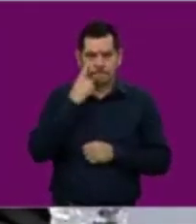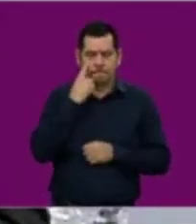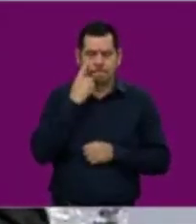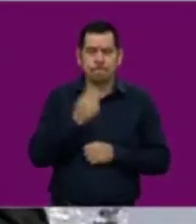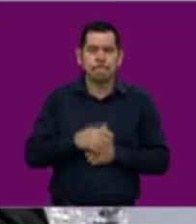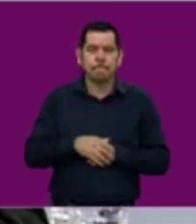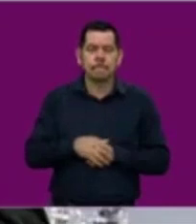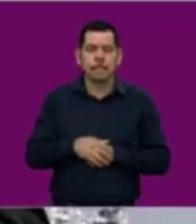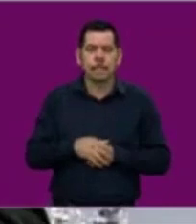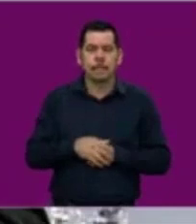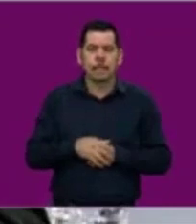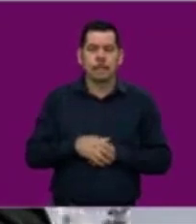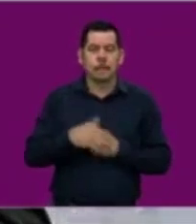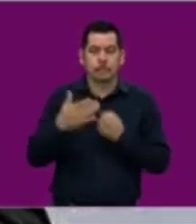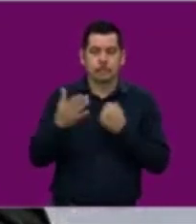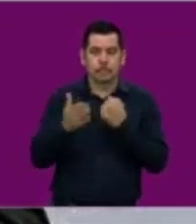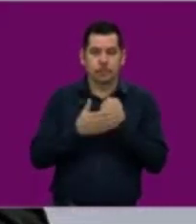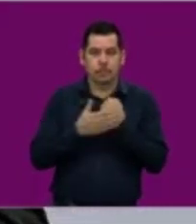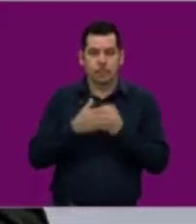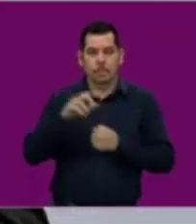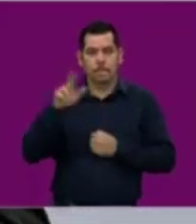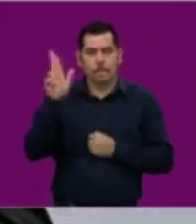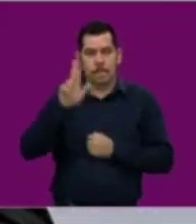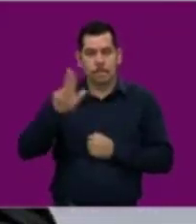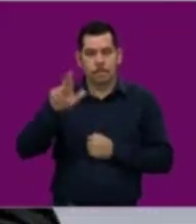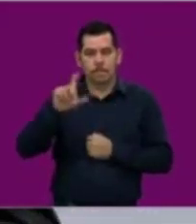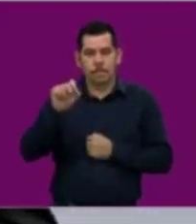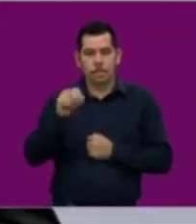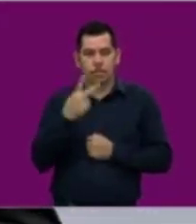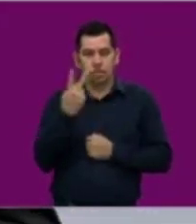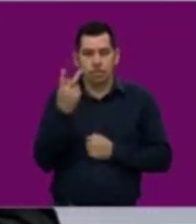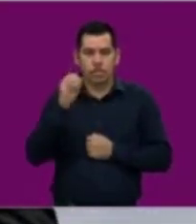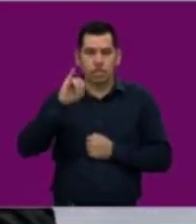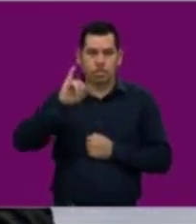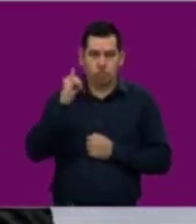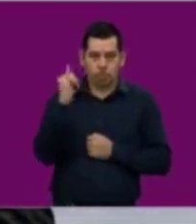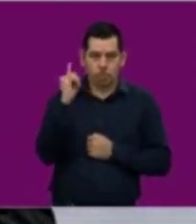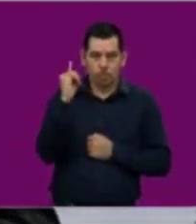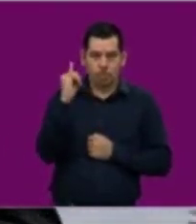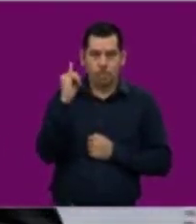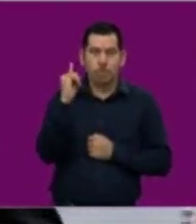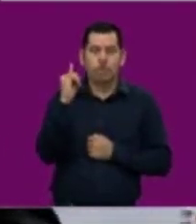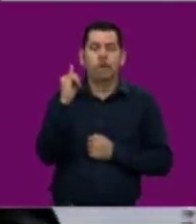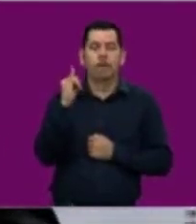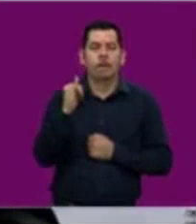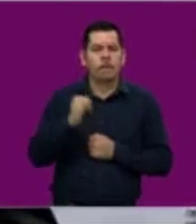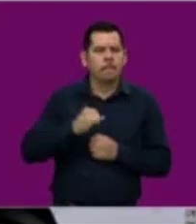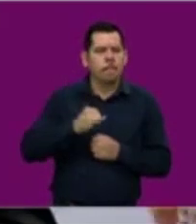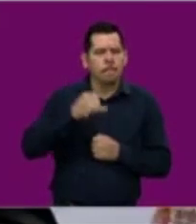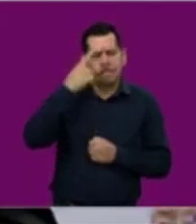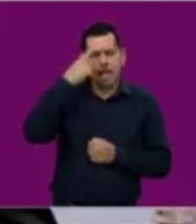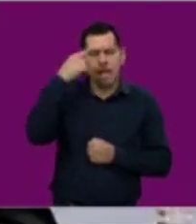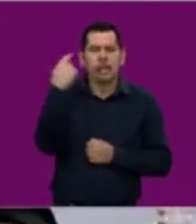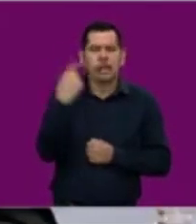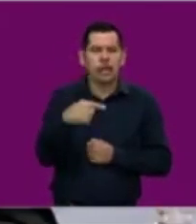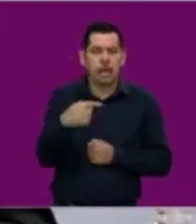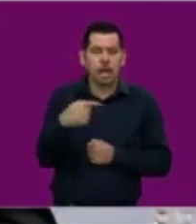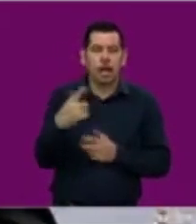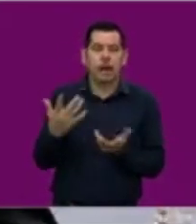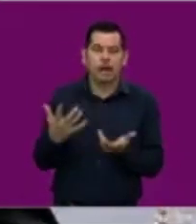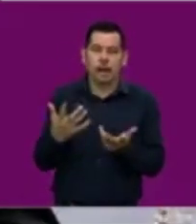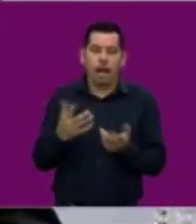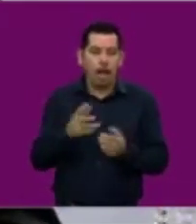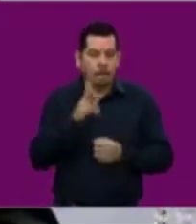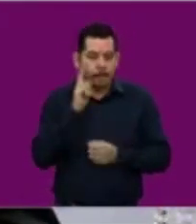perdón a implementarse el próximo martes 22 de junio es con el propósito de generar un diagnóstico